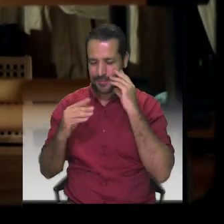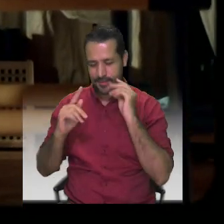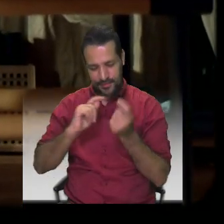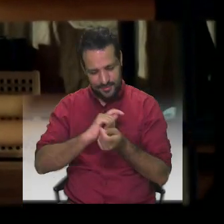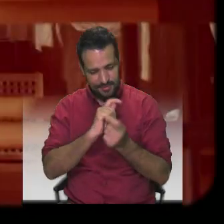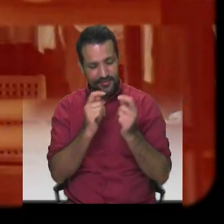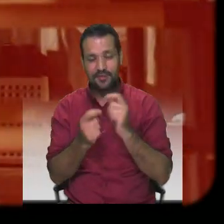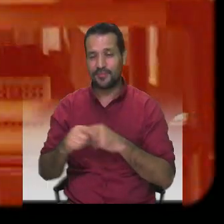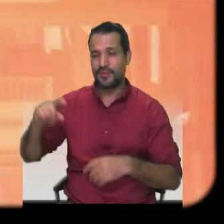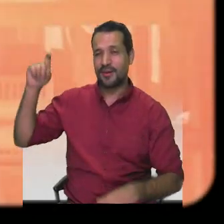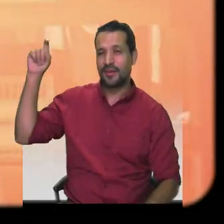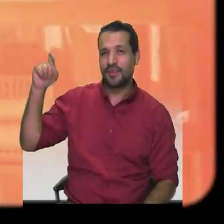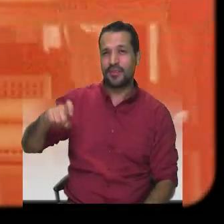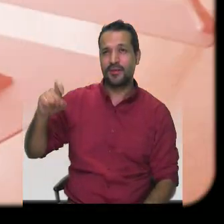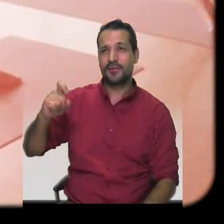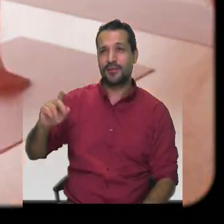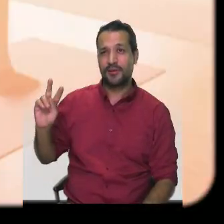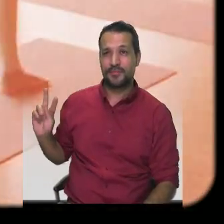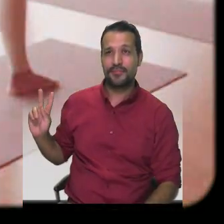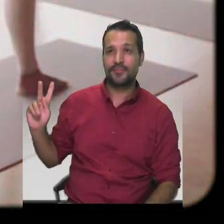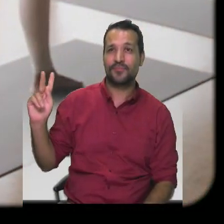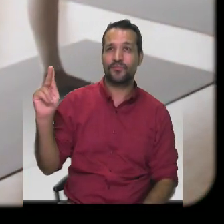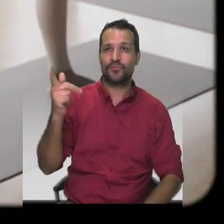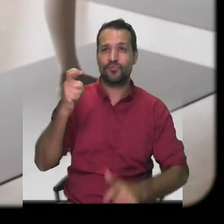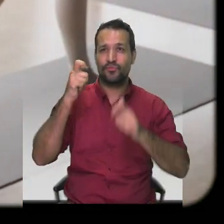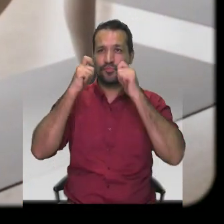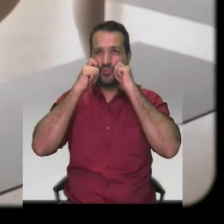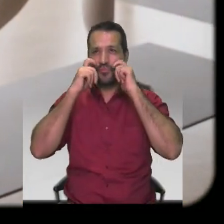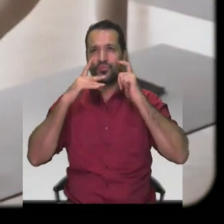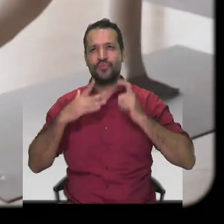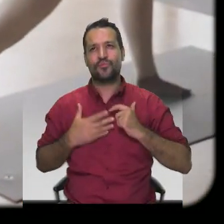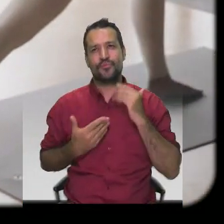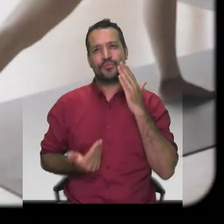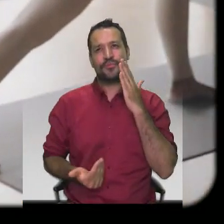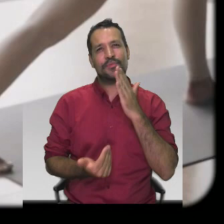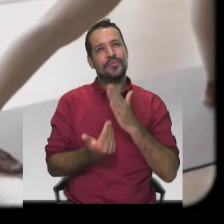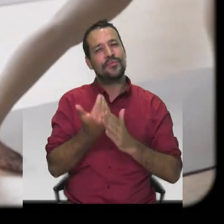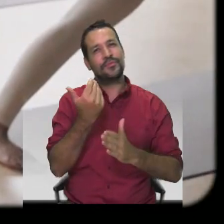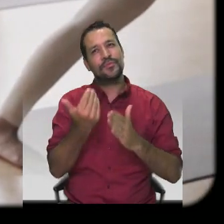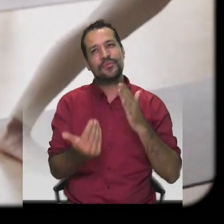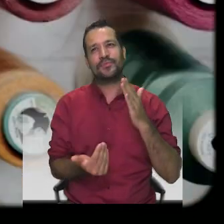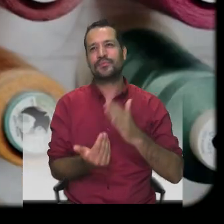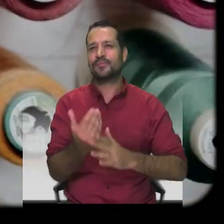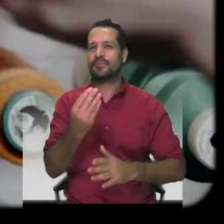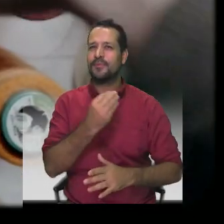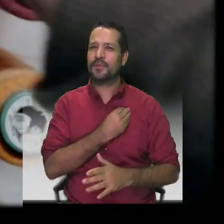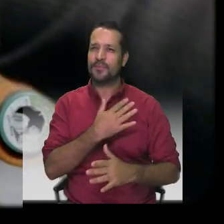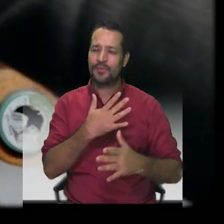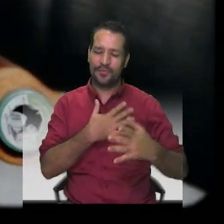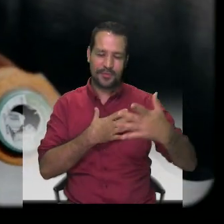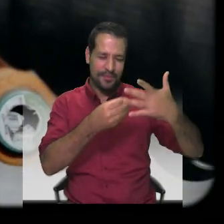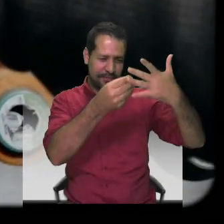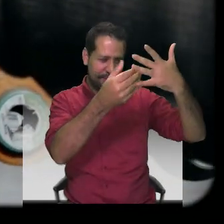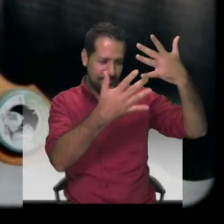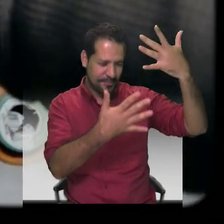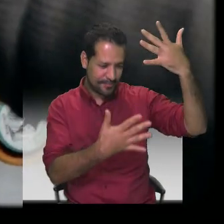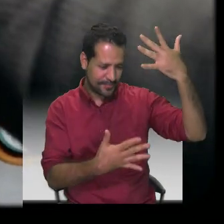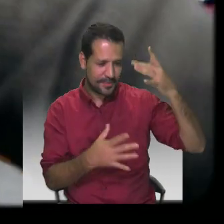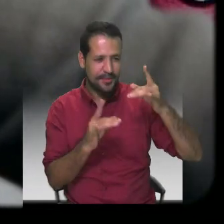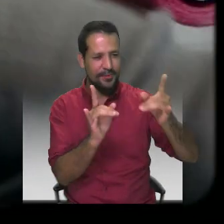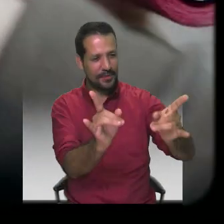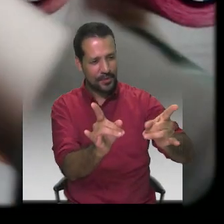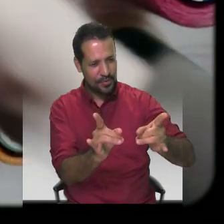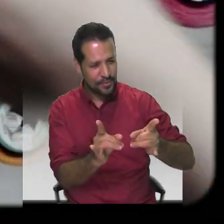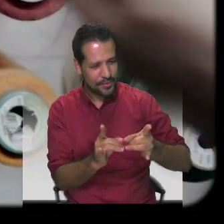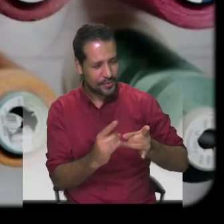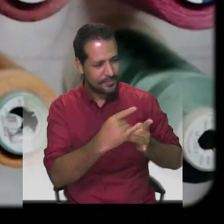para evolucionar desde lo humano, en búsqueda de nuevas posibilidades que se vuelven infinitas. Posibilidades que vibran con el universo y